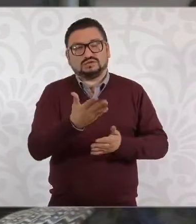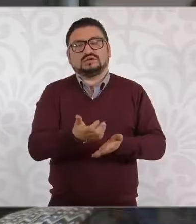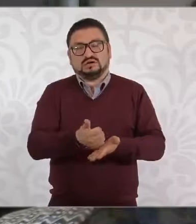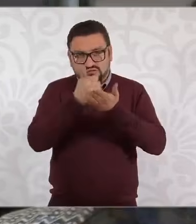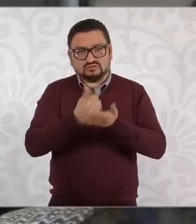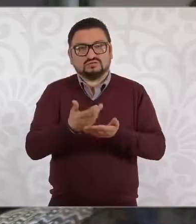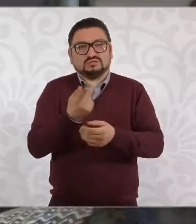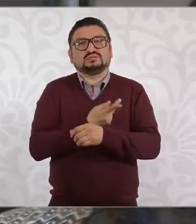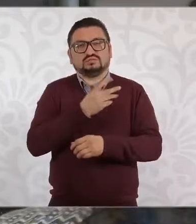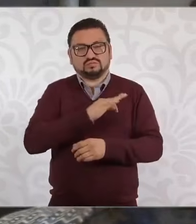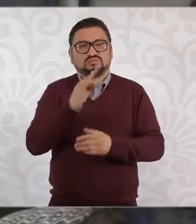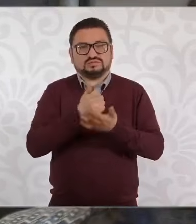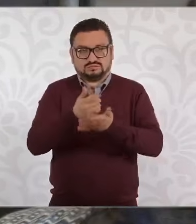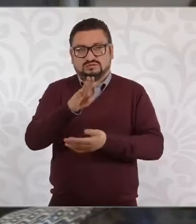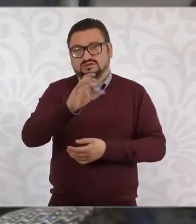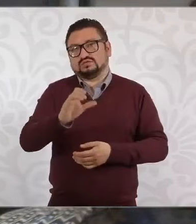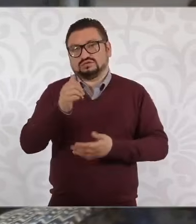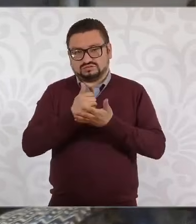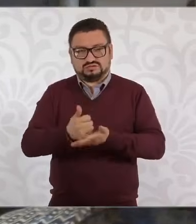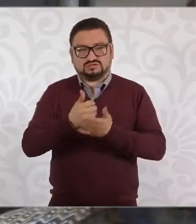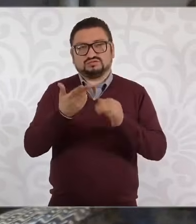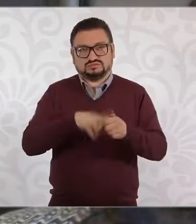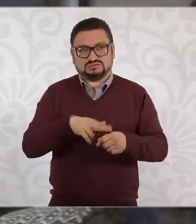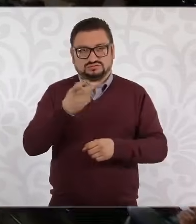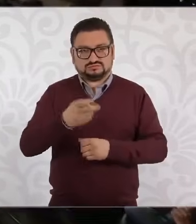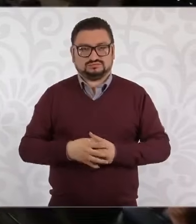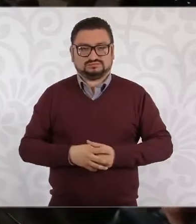qué puede hacer usted por Baja California Sur en los hospitales.